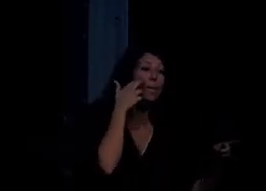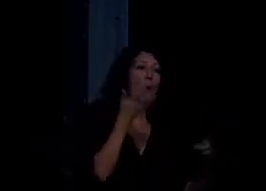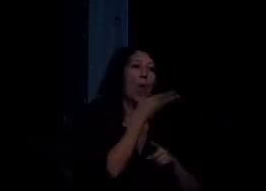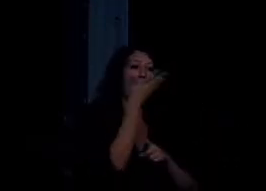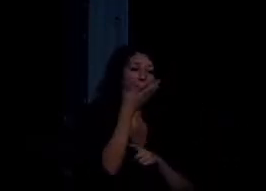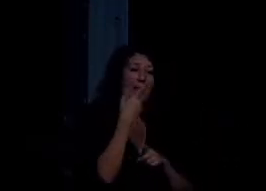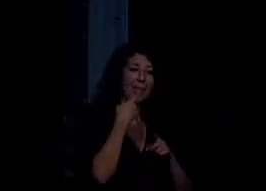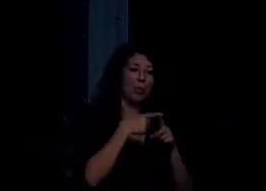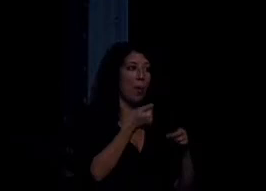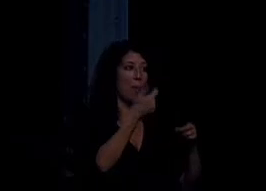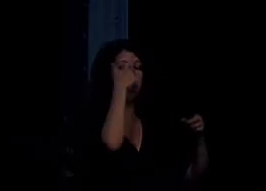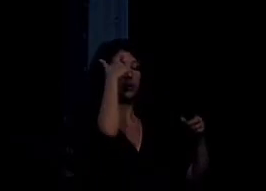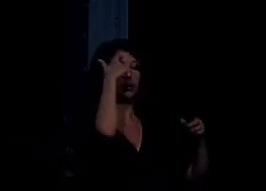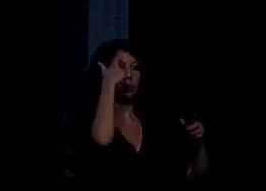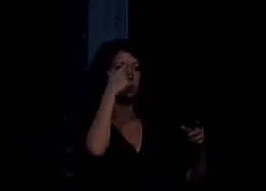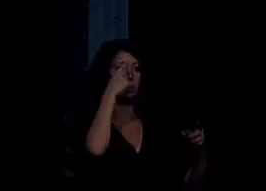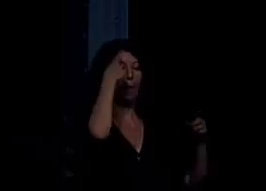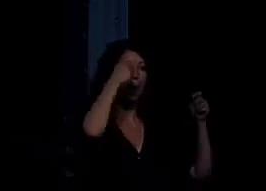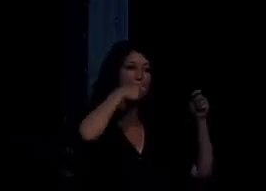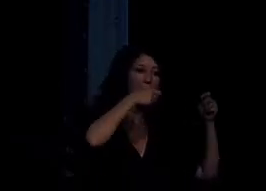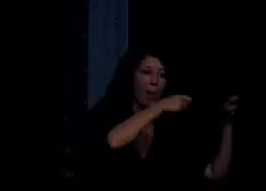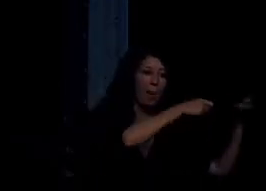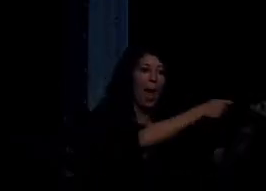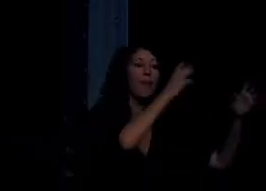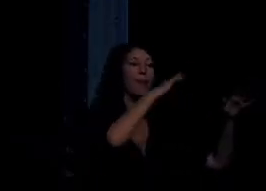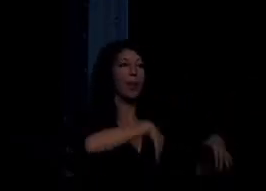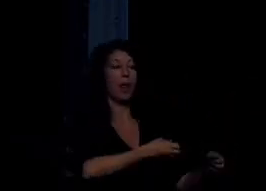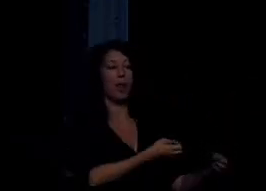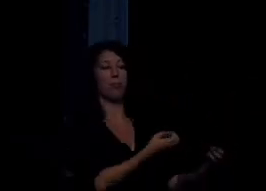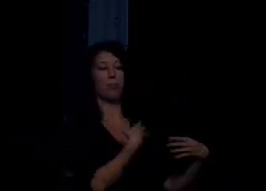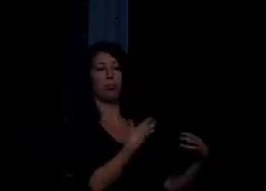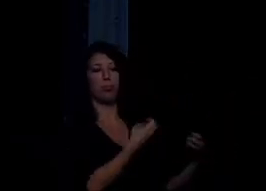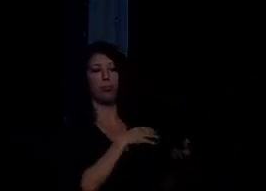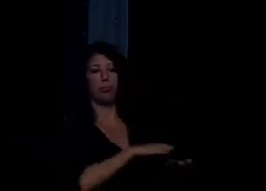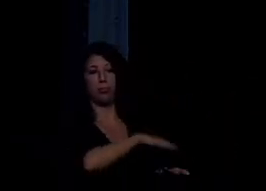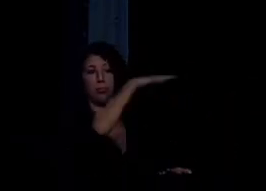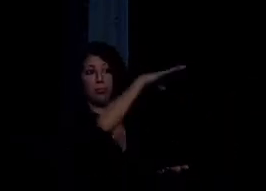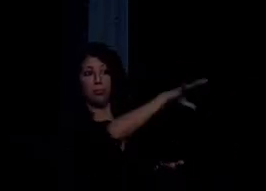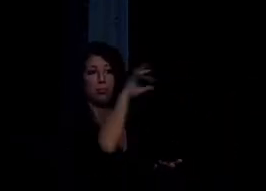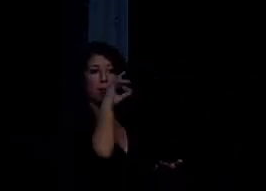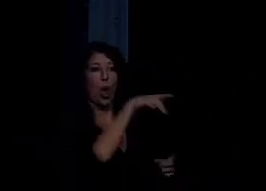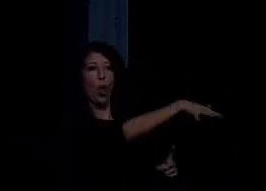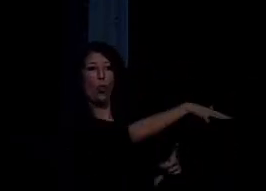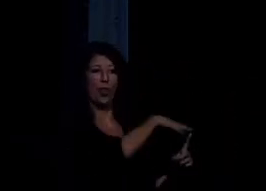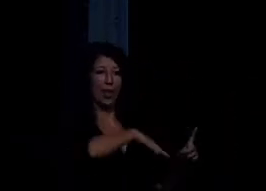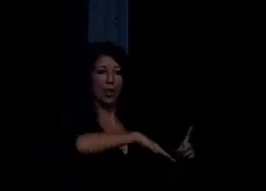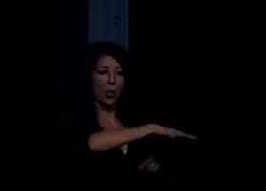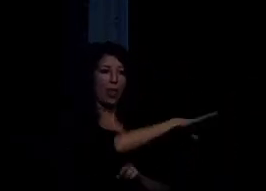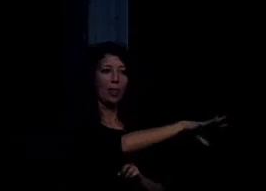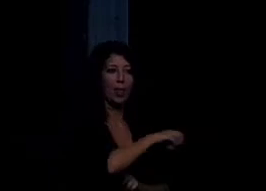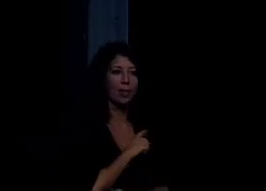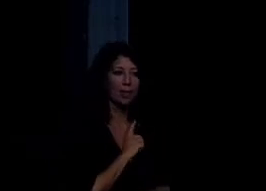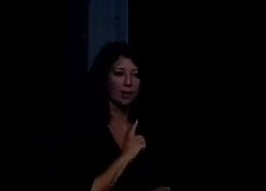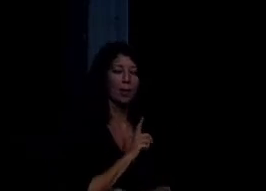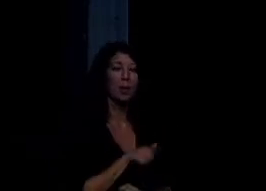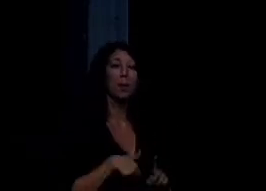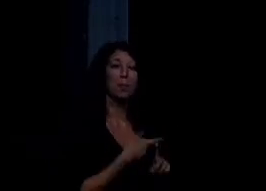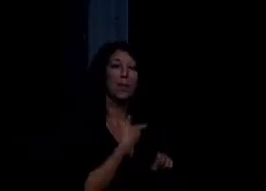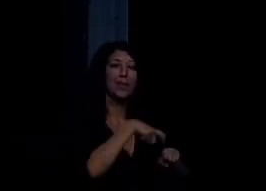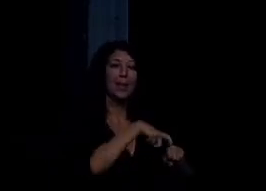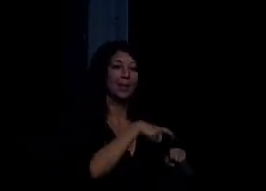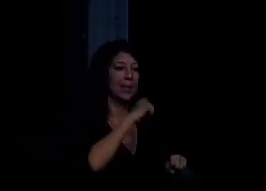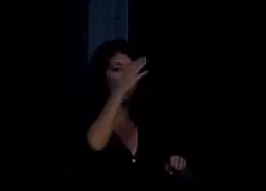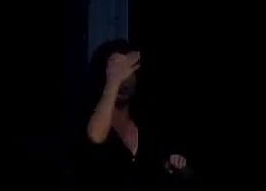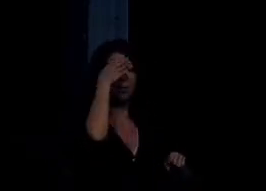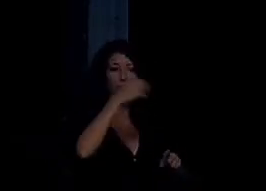actualidad en el momento de la entrevista, ¿no? Al hacer esto, te da una percepción muy amplia de contexto y una característica